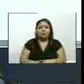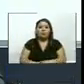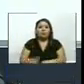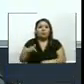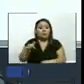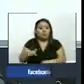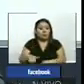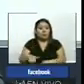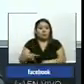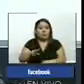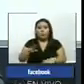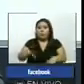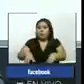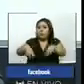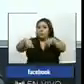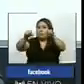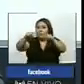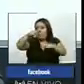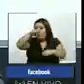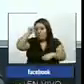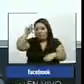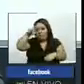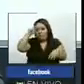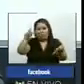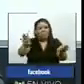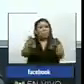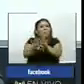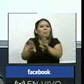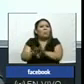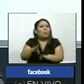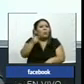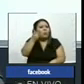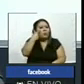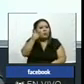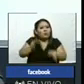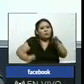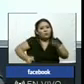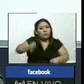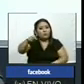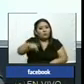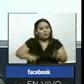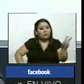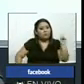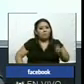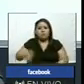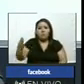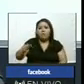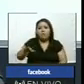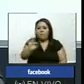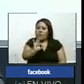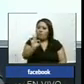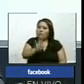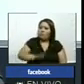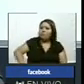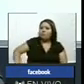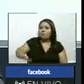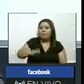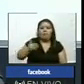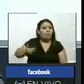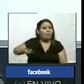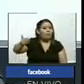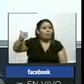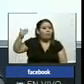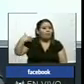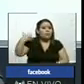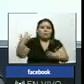Y ese día hubo dos suspensiones laborales en los juzgados de San Salvador. Exigen mejores condiciones laborales que desde hace años, dice,